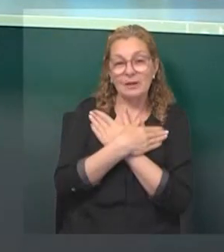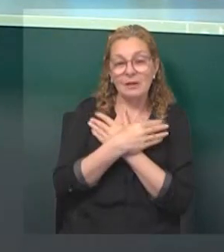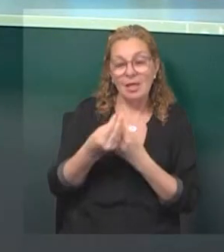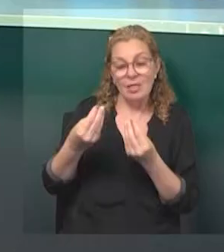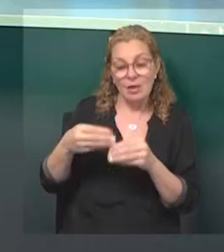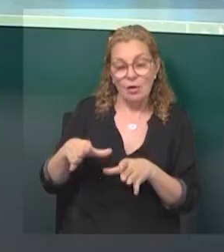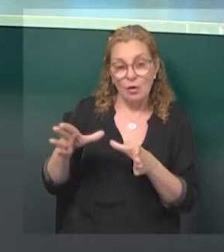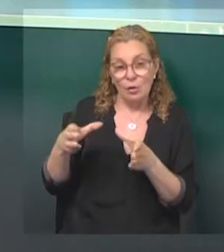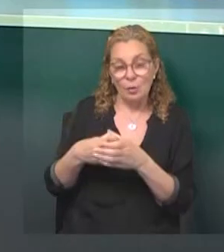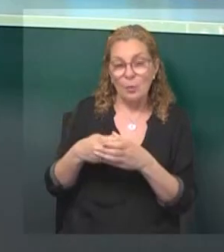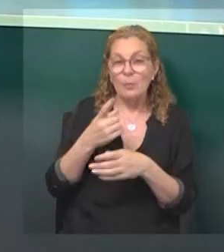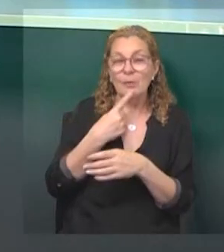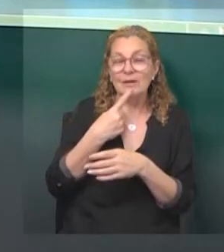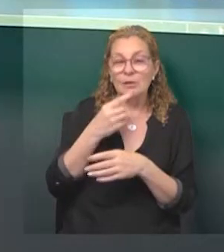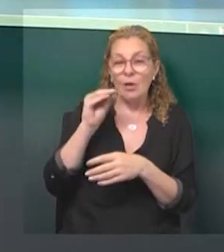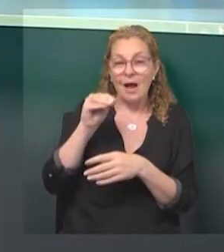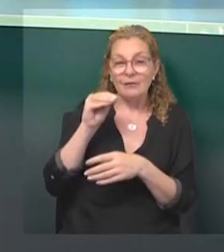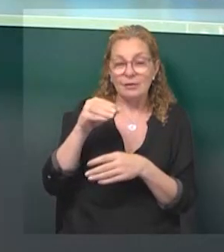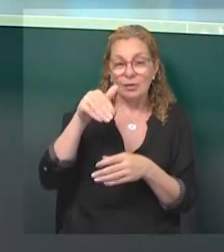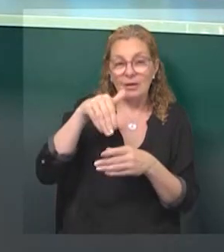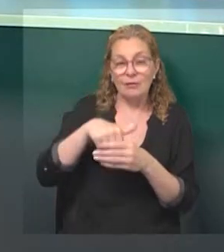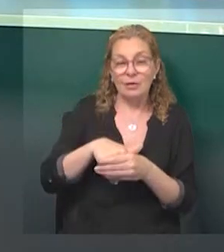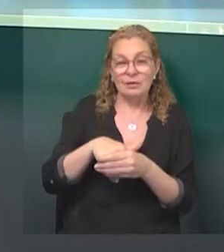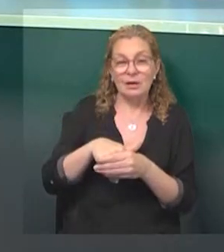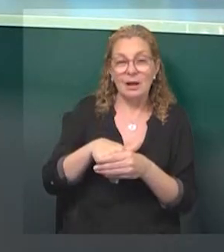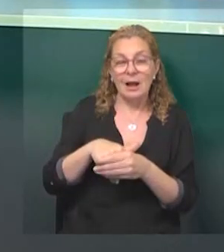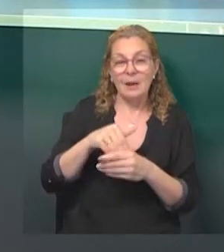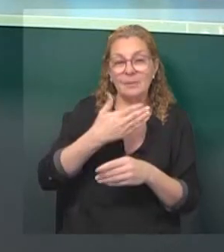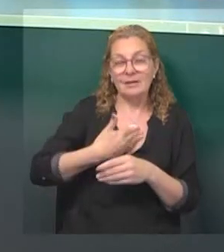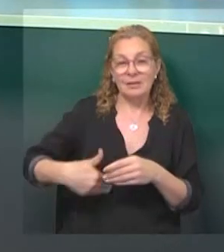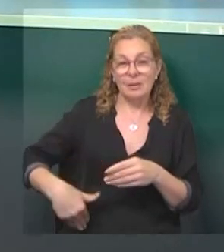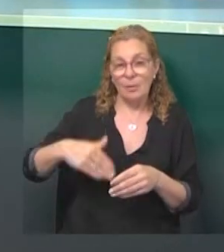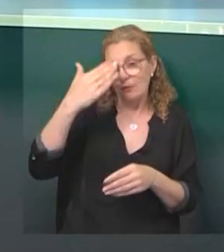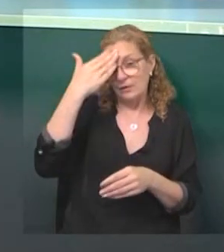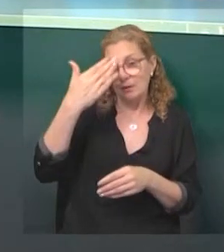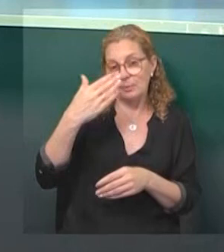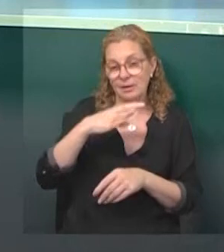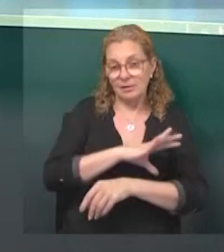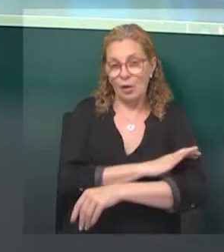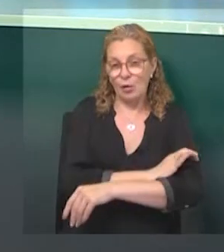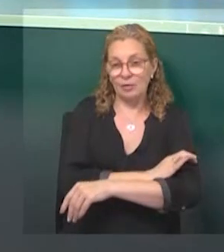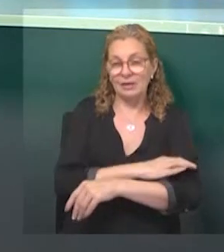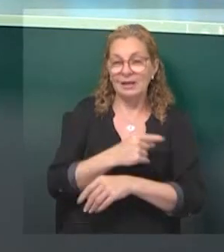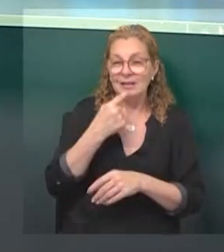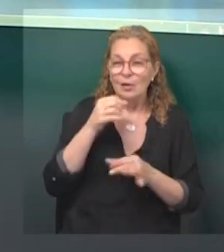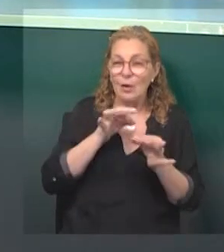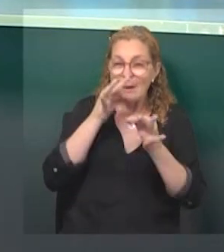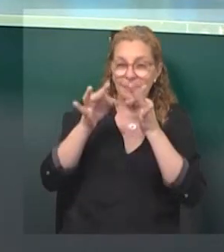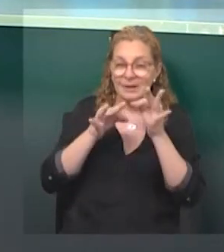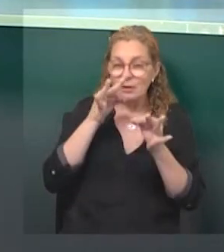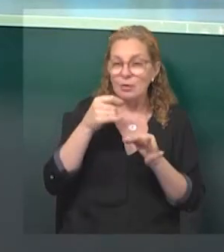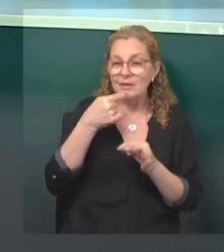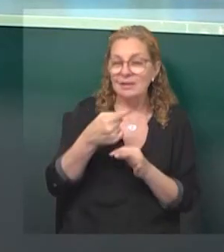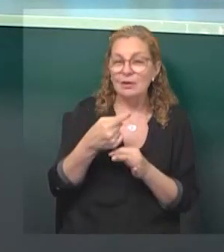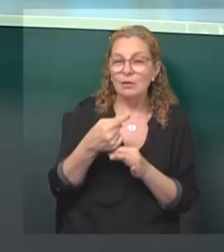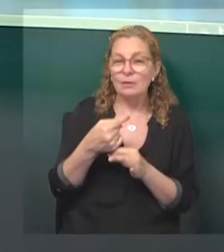esa colectividad política y anunció que votará al candidato presidencial frenteamplista samanu Ori argumentó que tomó la decisión